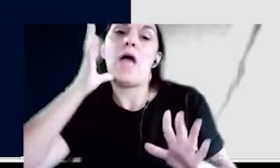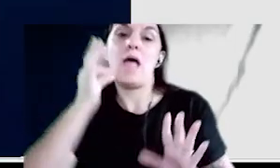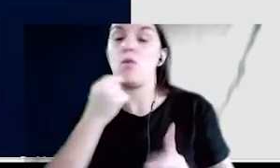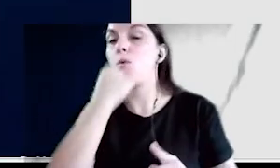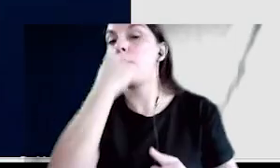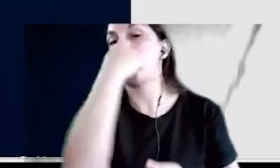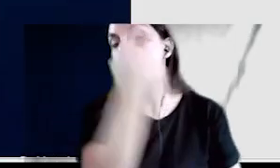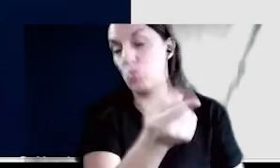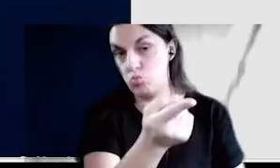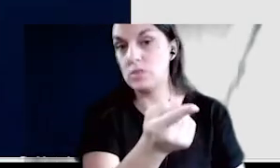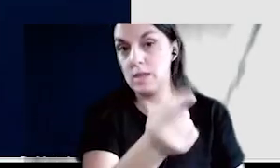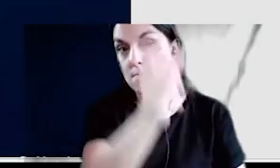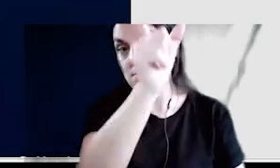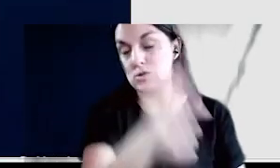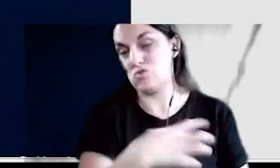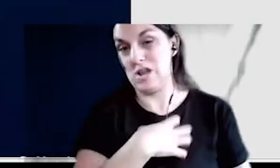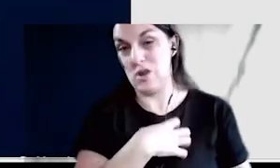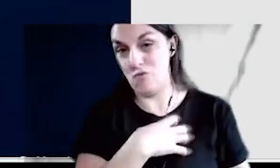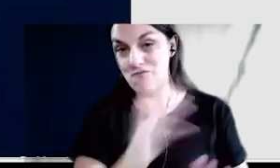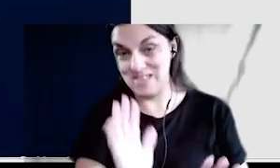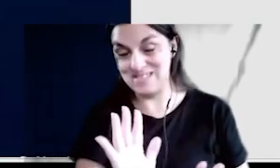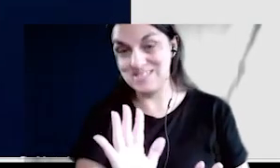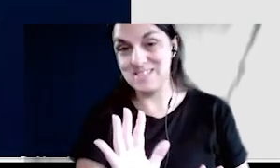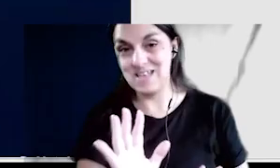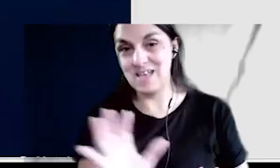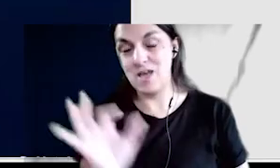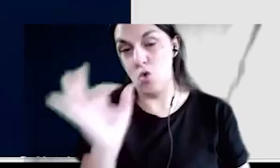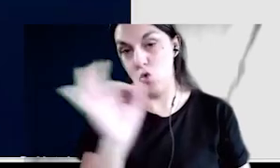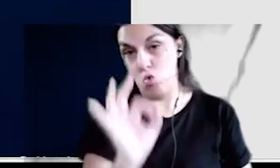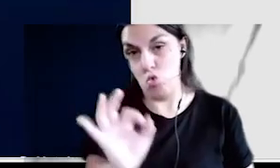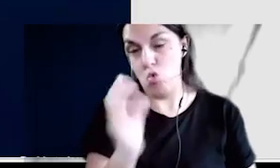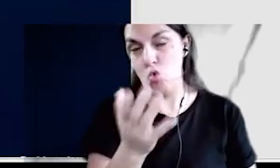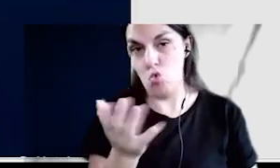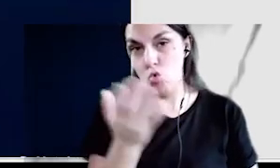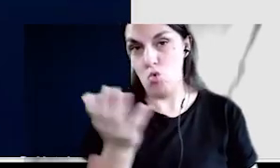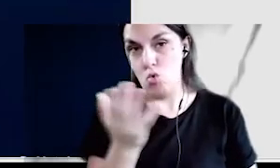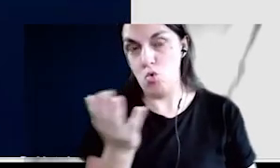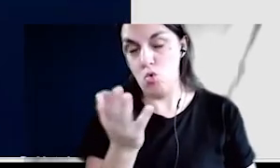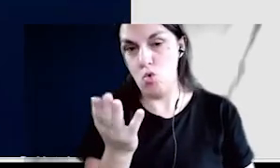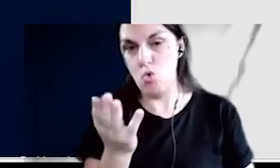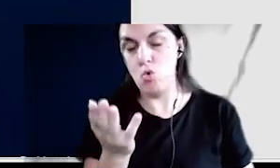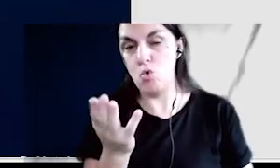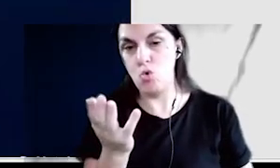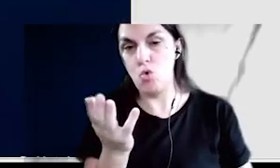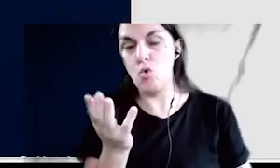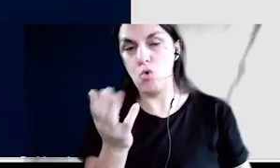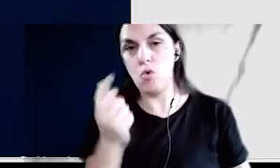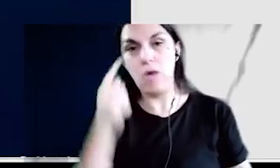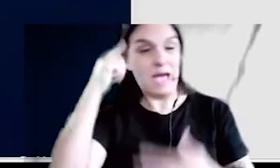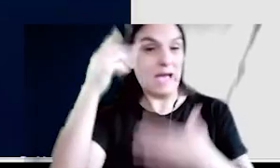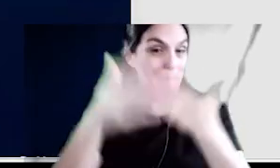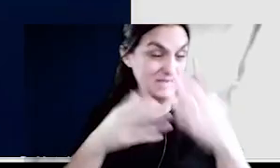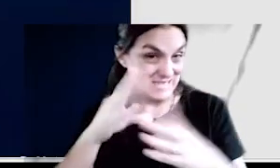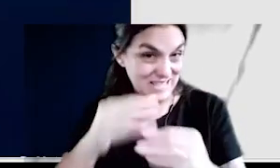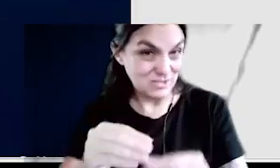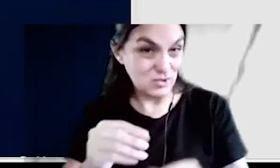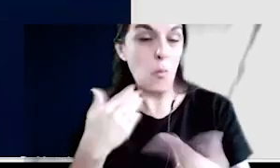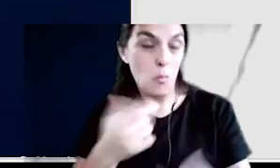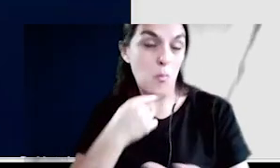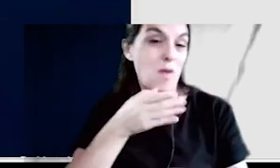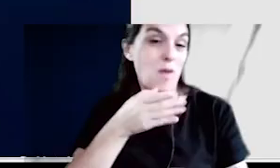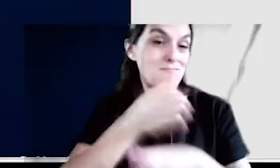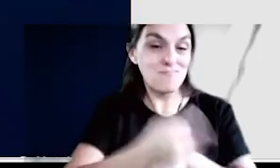alguien que tengan de confianza o a través de la Secretaría de Capacitación nos hacen llegar la pregunta, porque